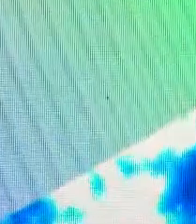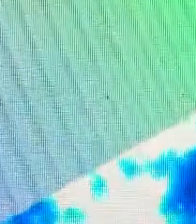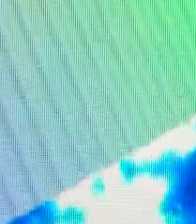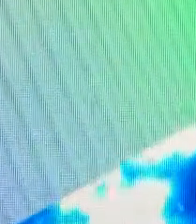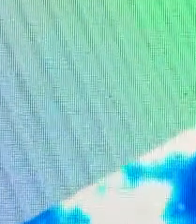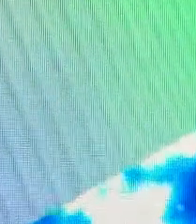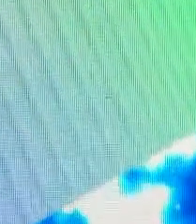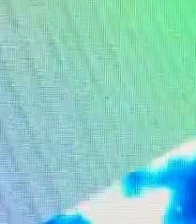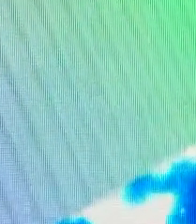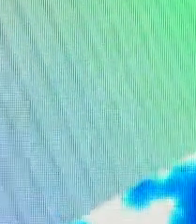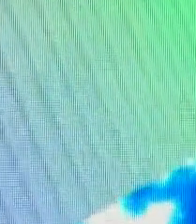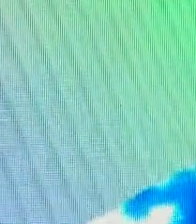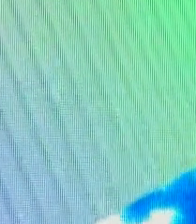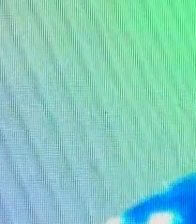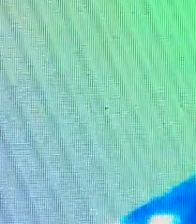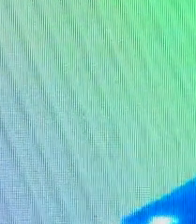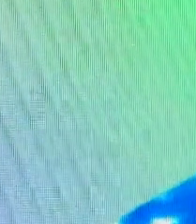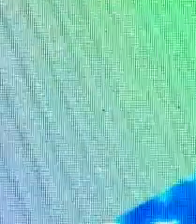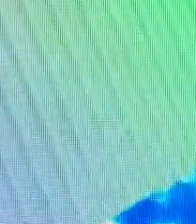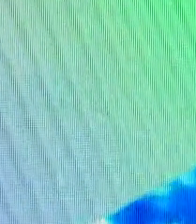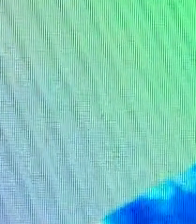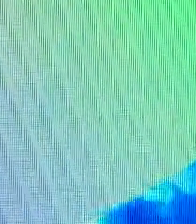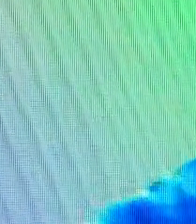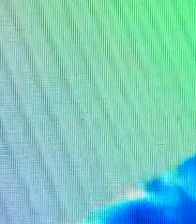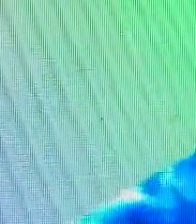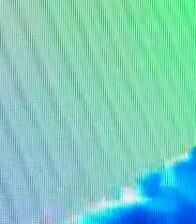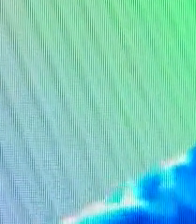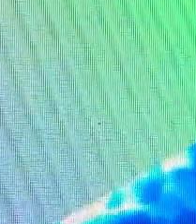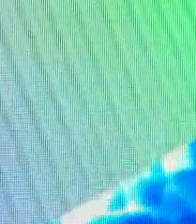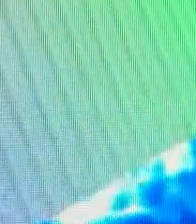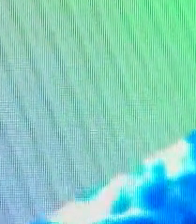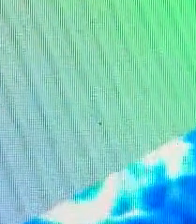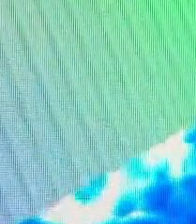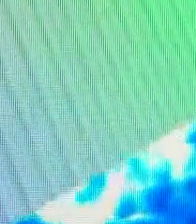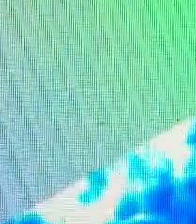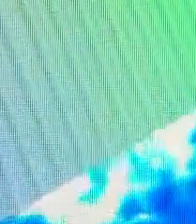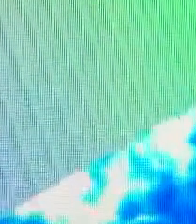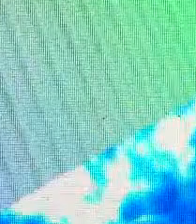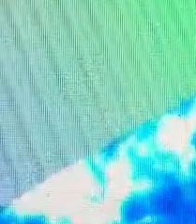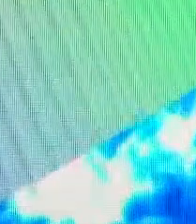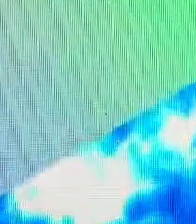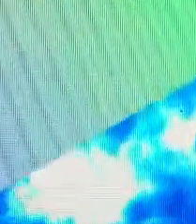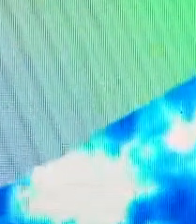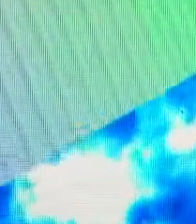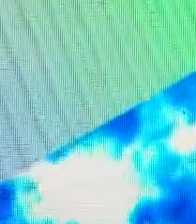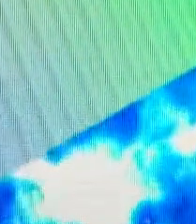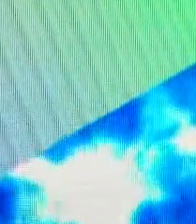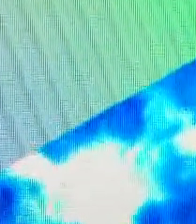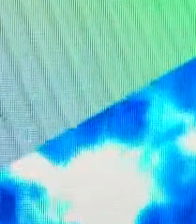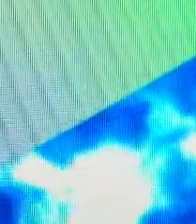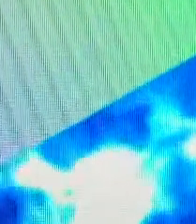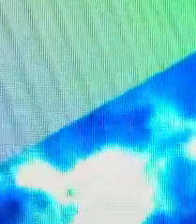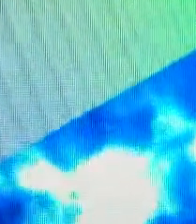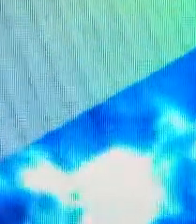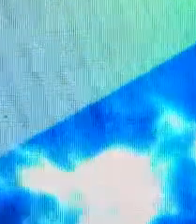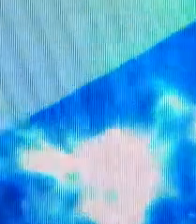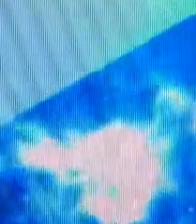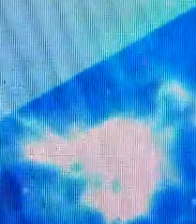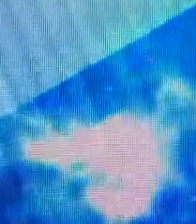tecnologías, que ya no son solamente como eran hace más de un siglo, destinadas a permitir